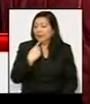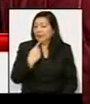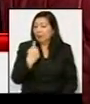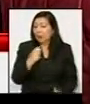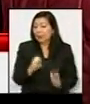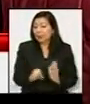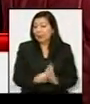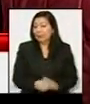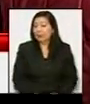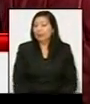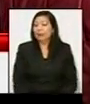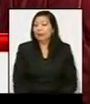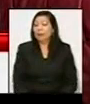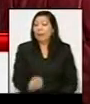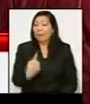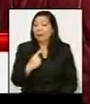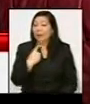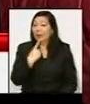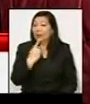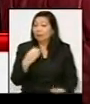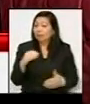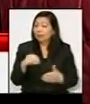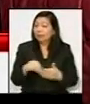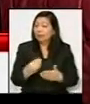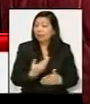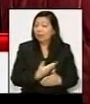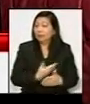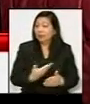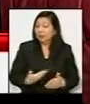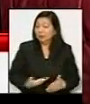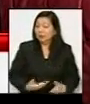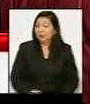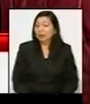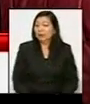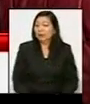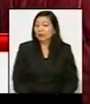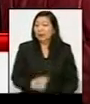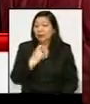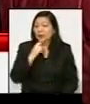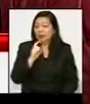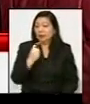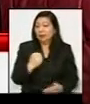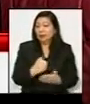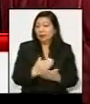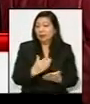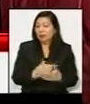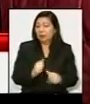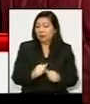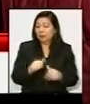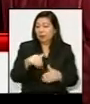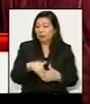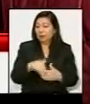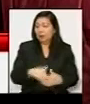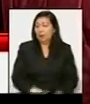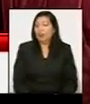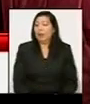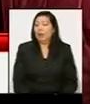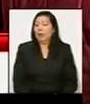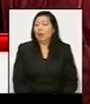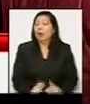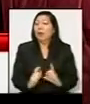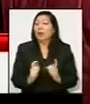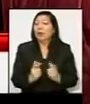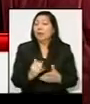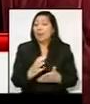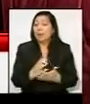por ejemplo que para declarar la lactancia del presidente de la república que necesitamos 23 el número de votos del congreso